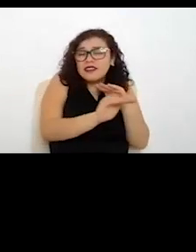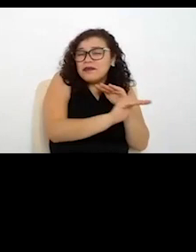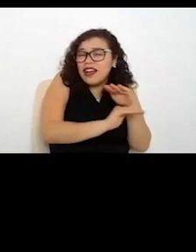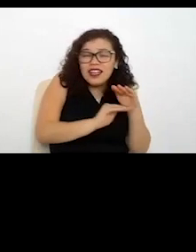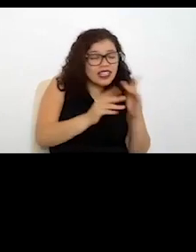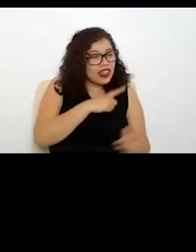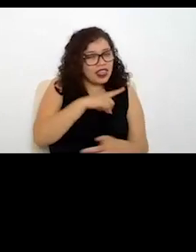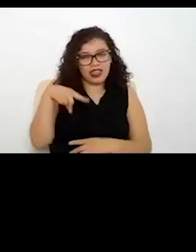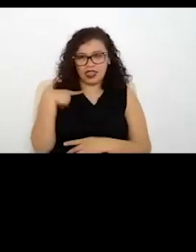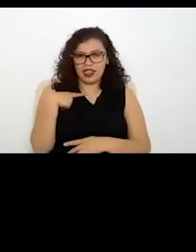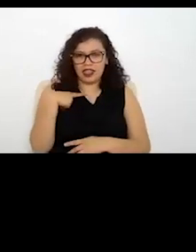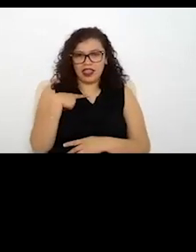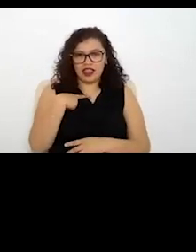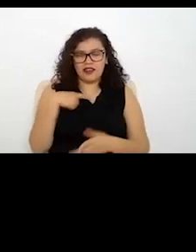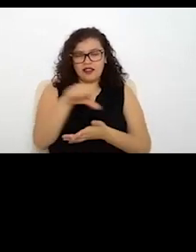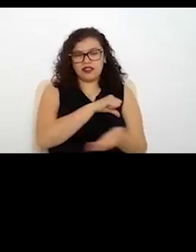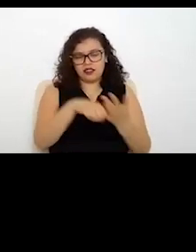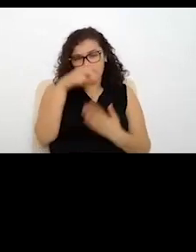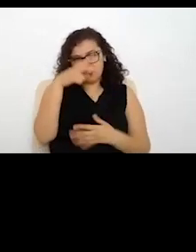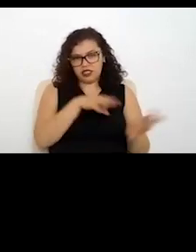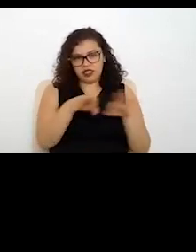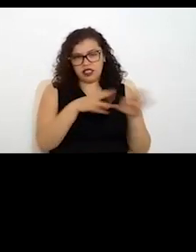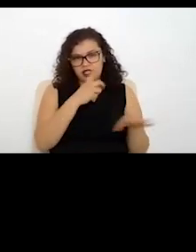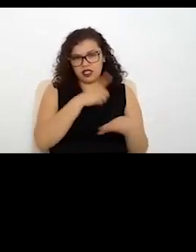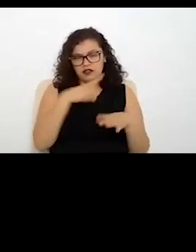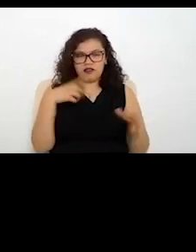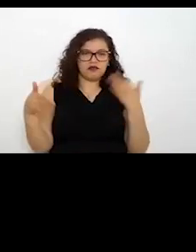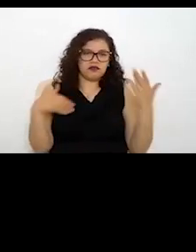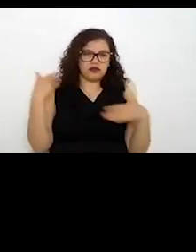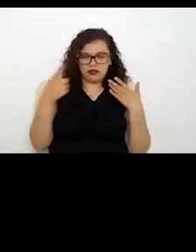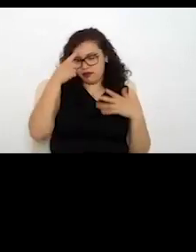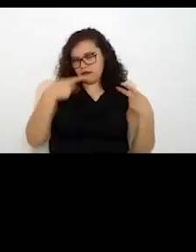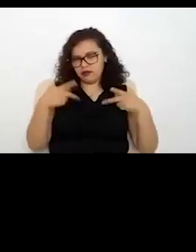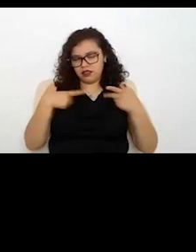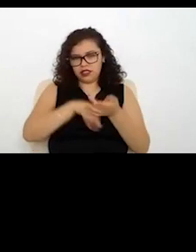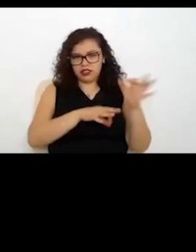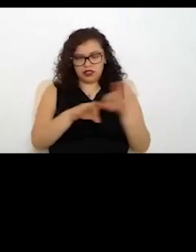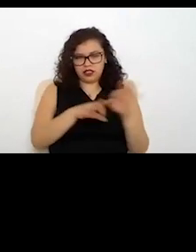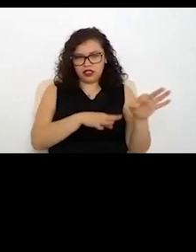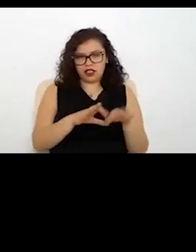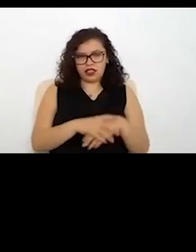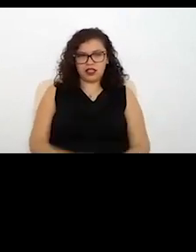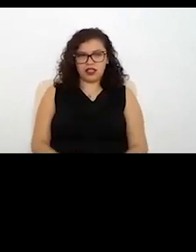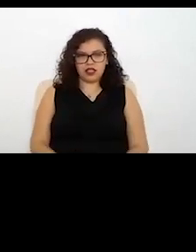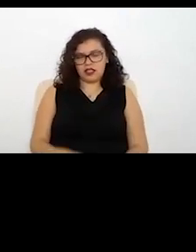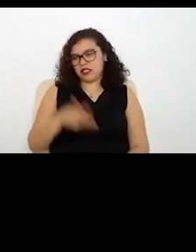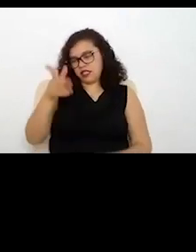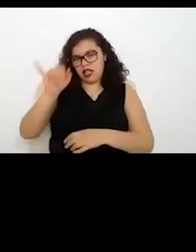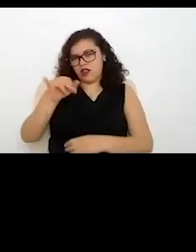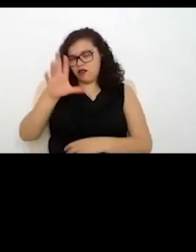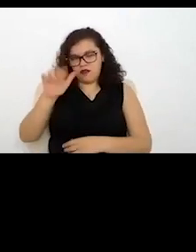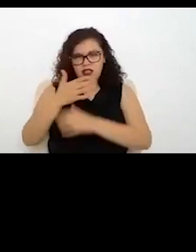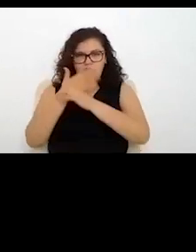que tener los centros de trabajo y de los cuales tienen que disfrutar las personas que son trabajadoras? Bueno, como ya lo mencionó Juan, es el